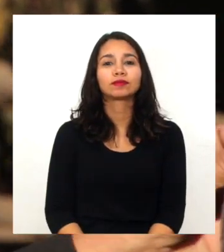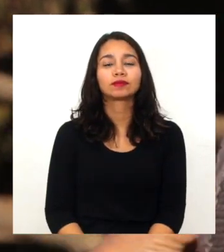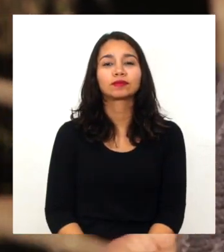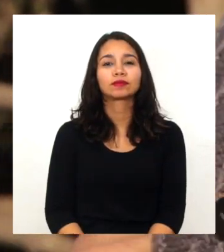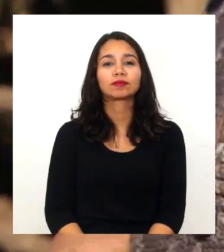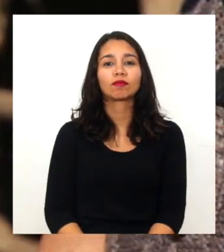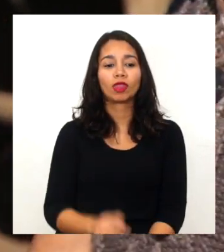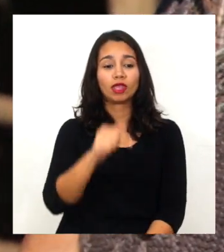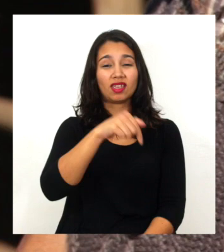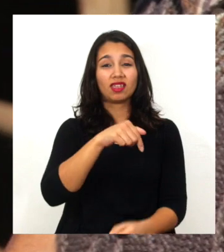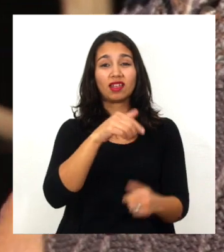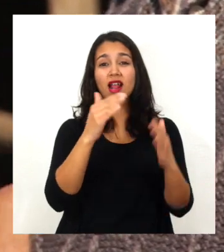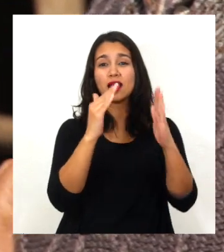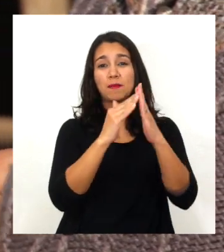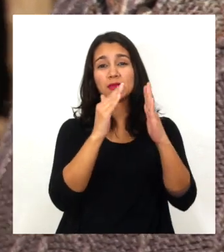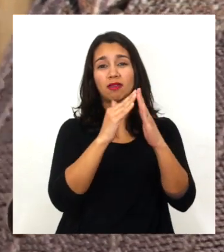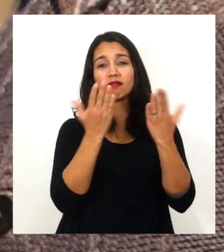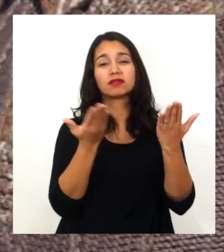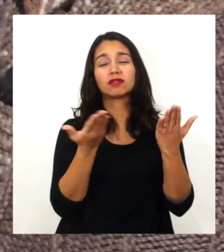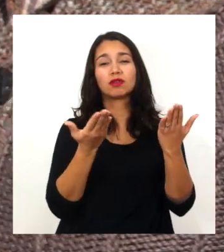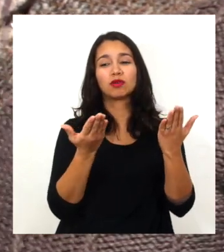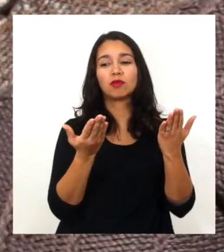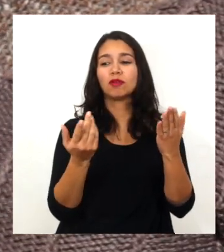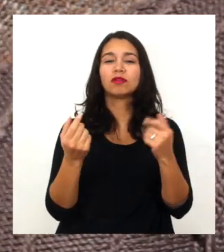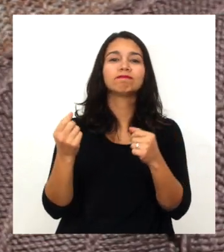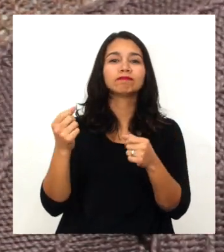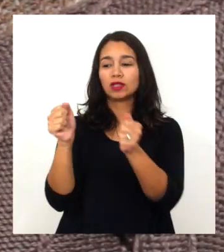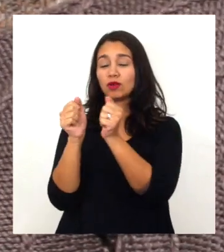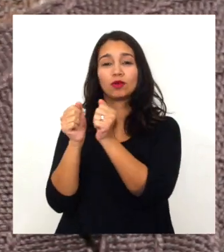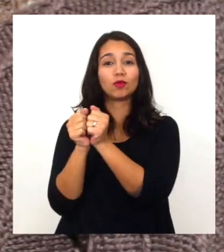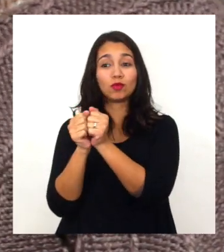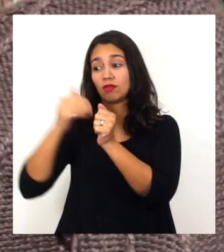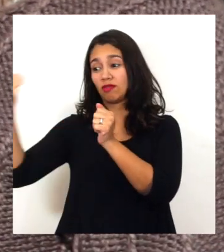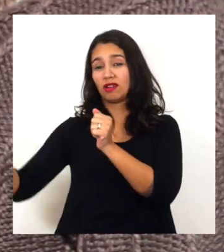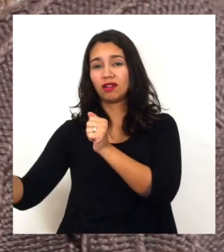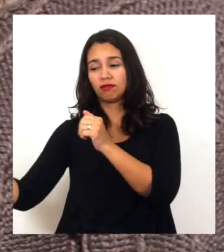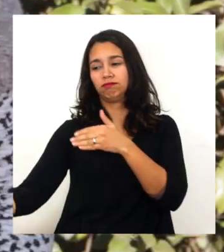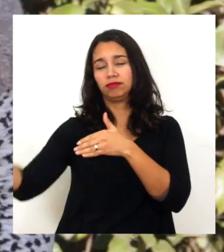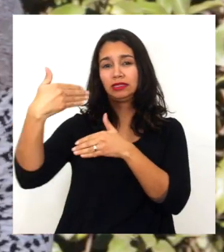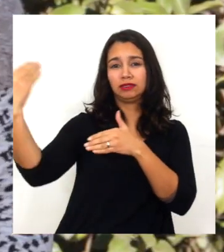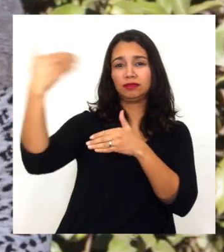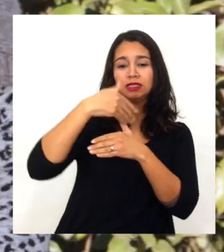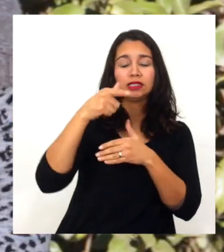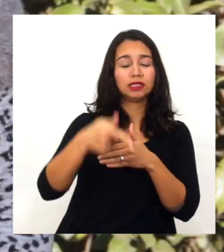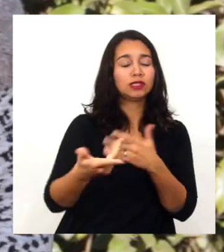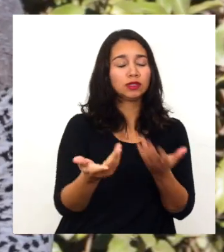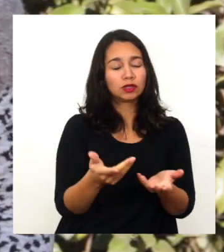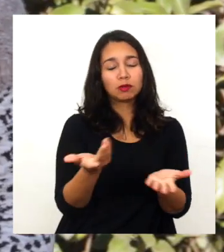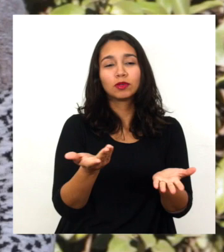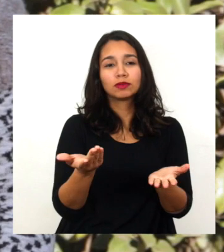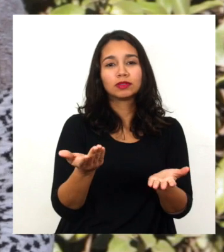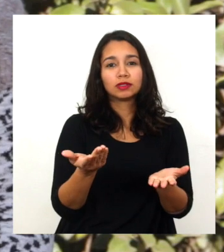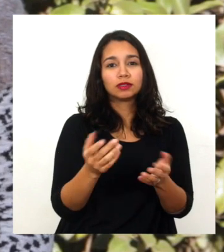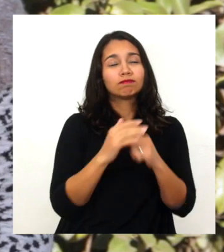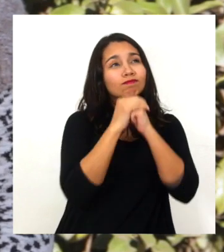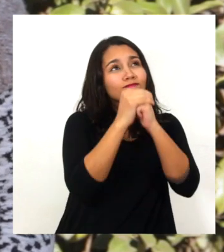Aquí en la casa rezaba mucha gente, se venían todos mis vecinos. Creo que se llenaba aquí en la casa rezando.